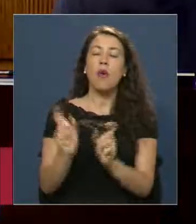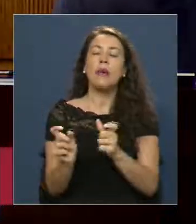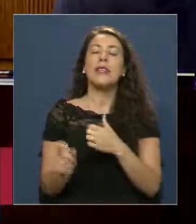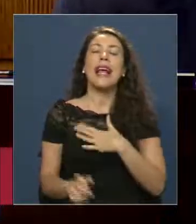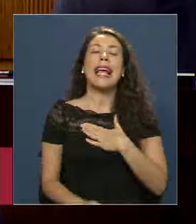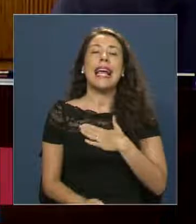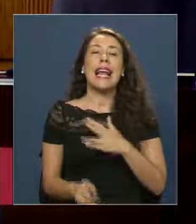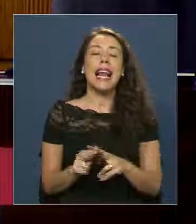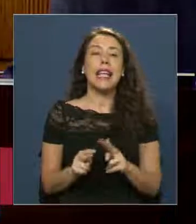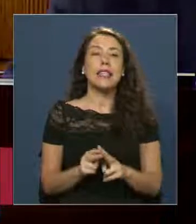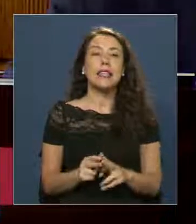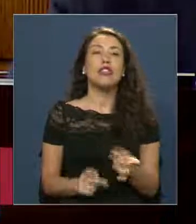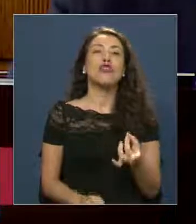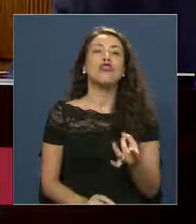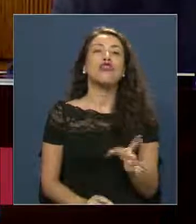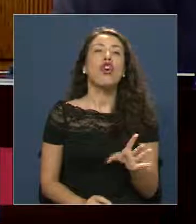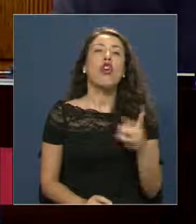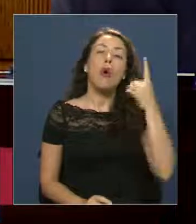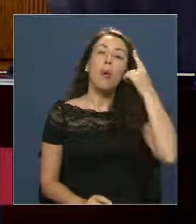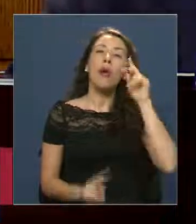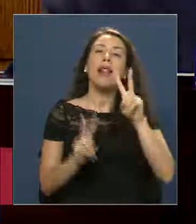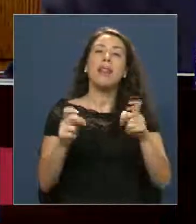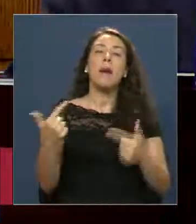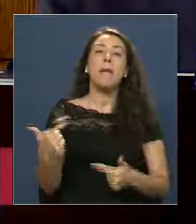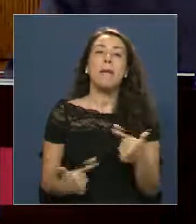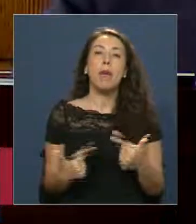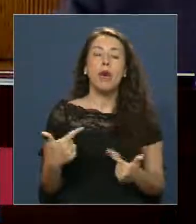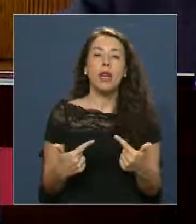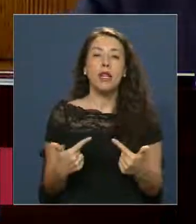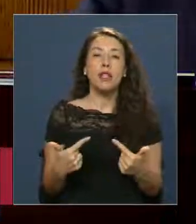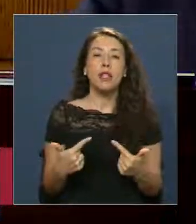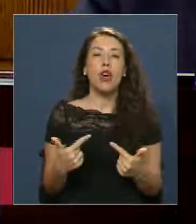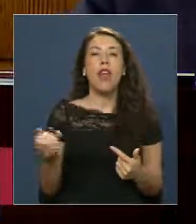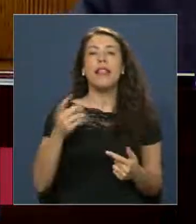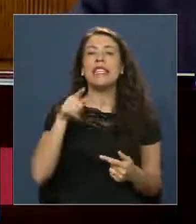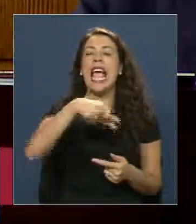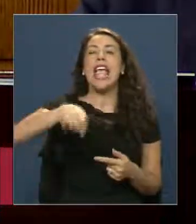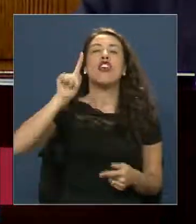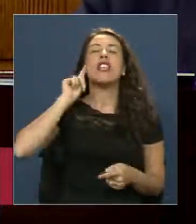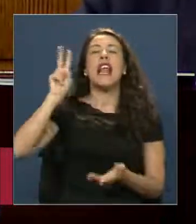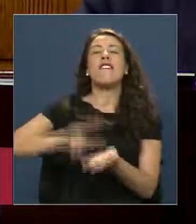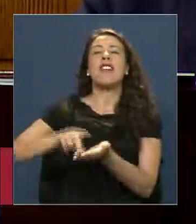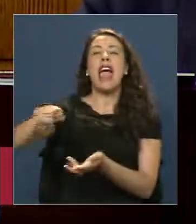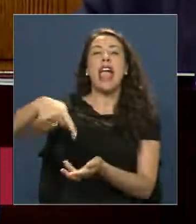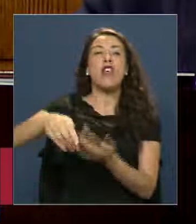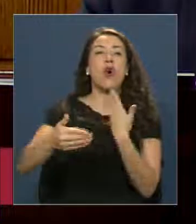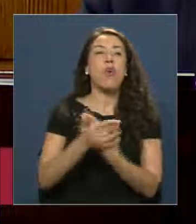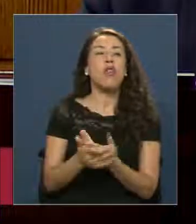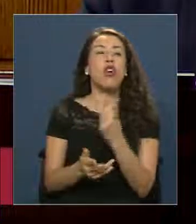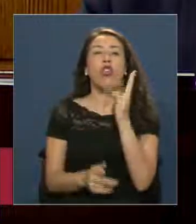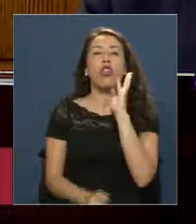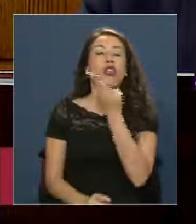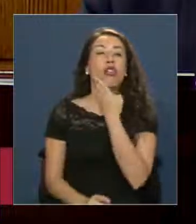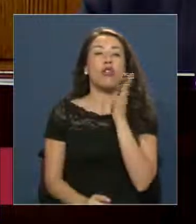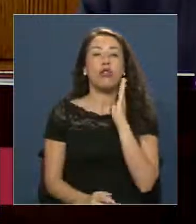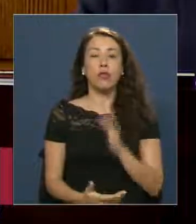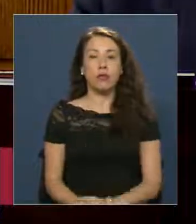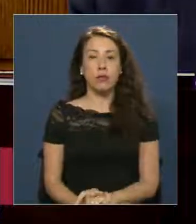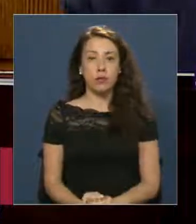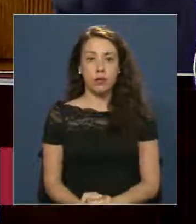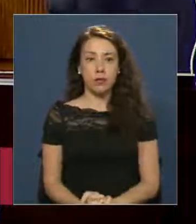acá, simplemente con el objeto político decirnos que ellos tienen la verdad cuando son los más doble estándar de todos. Muchas